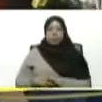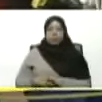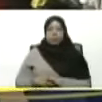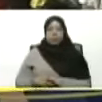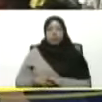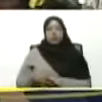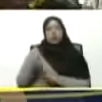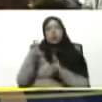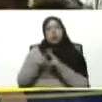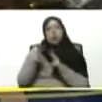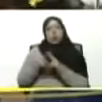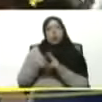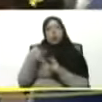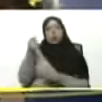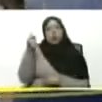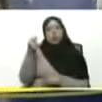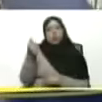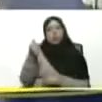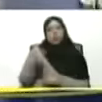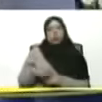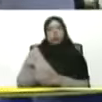Eso se conoció poco.